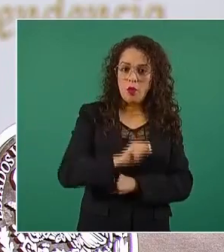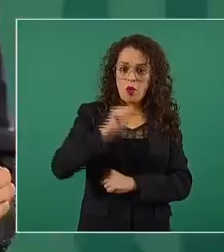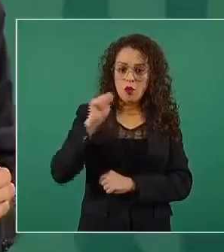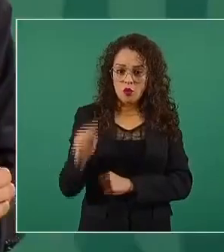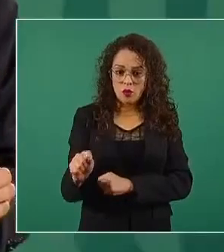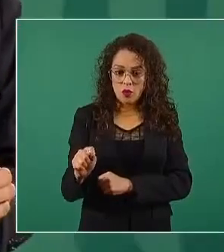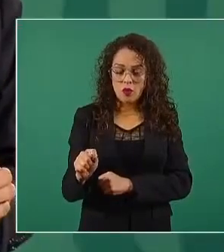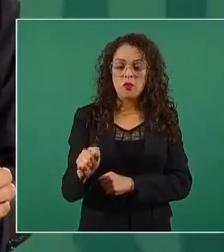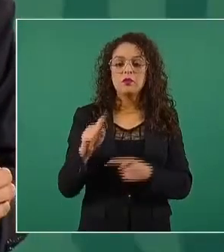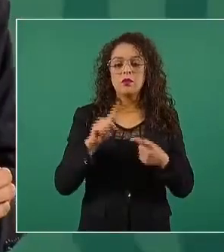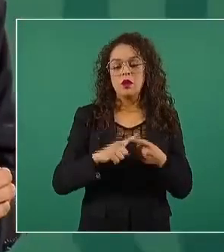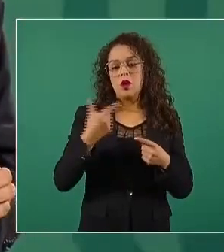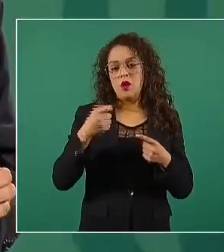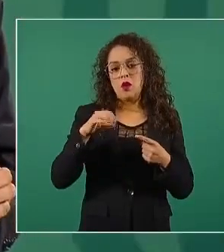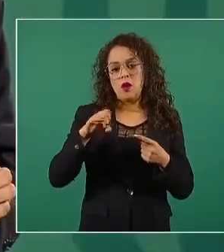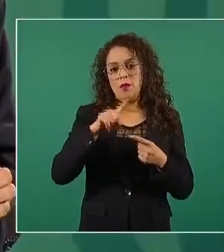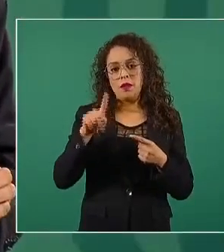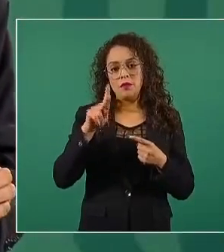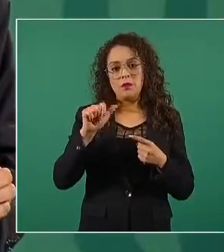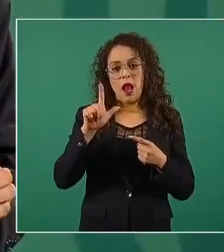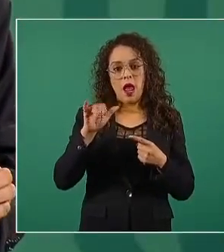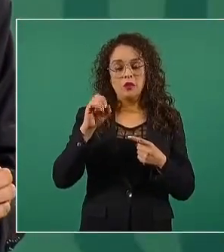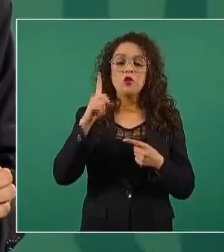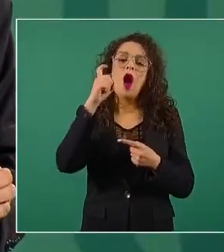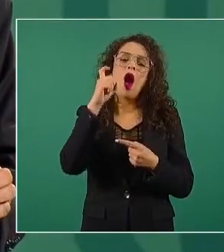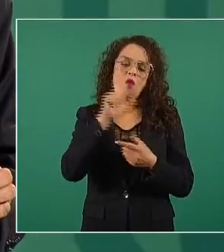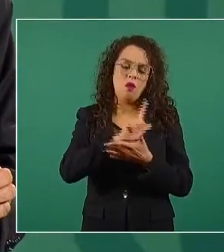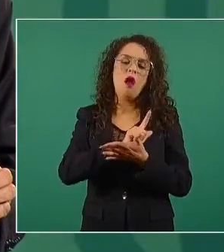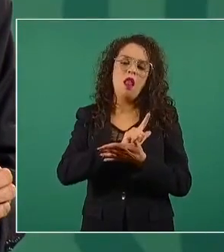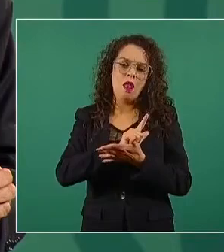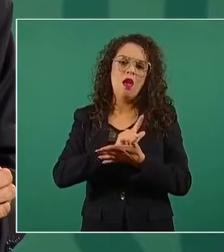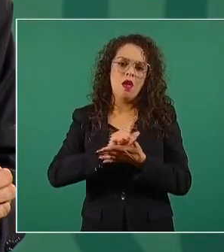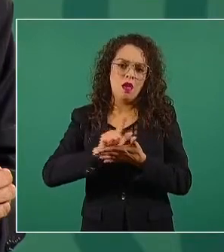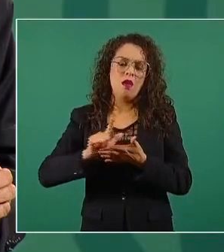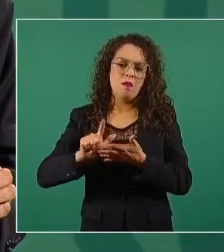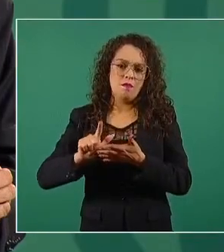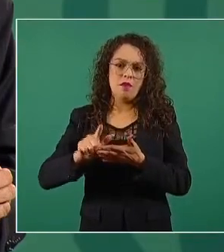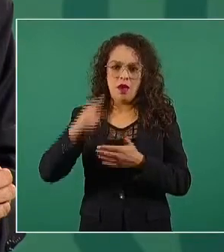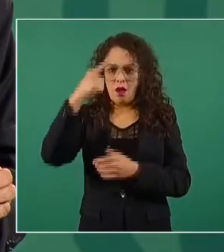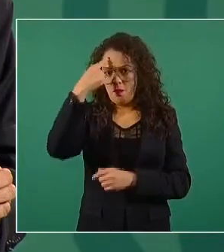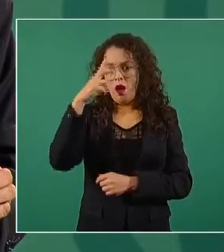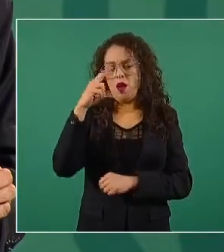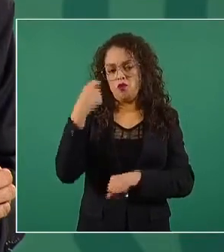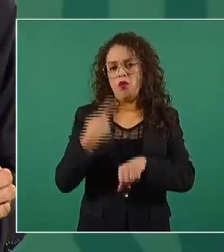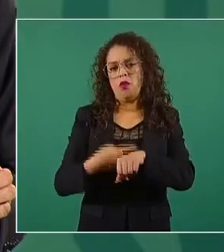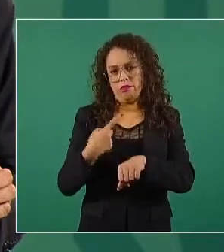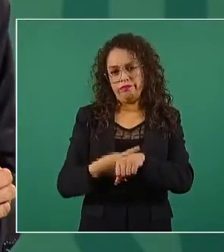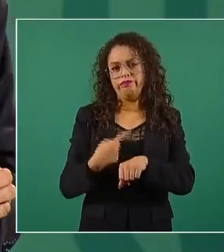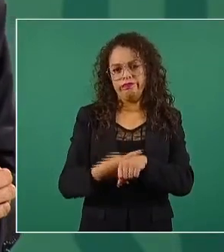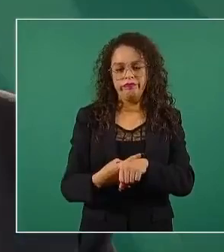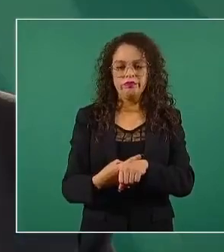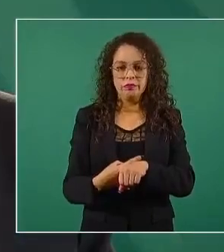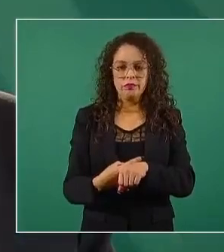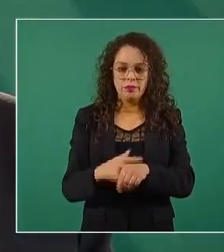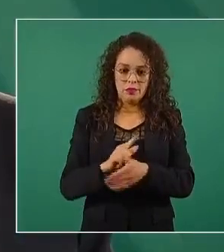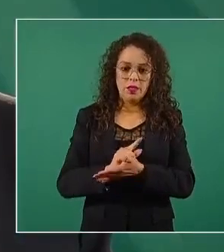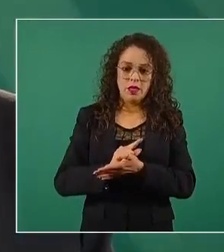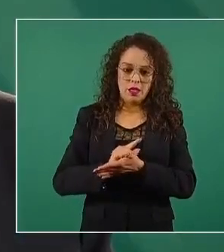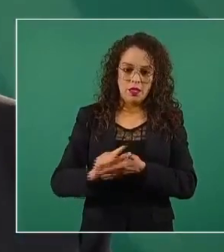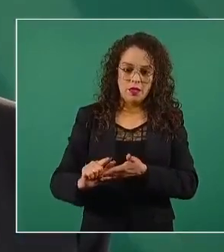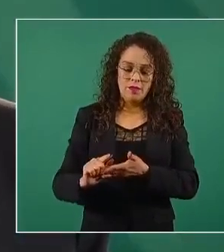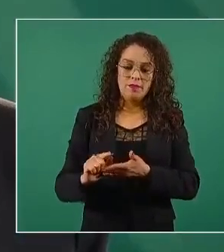a Gómez Palacio, agua limpia, saludable, pero resulta